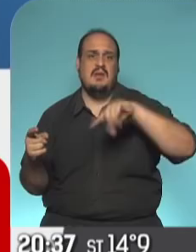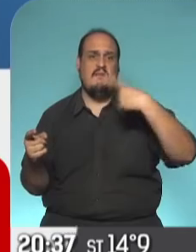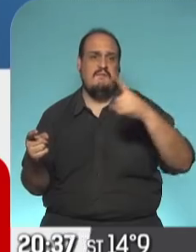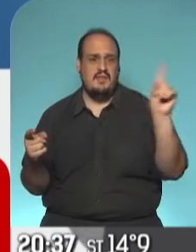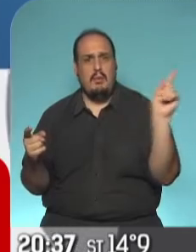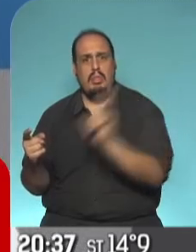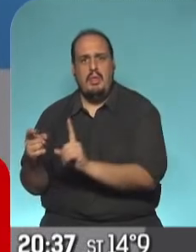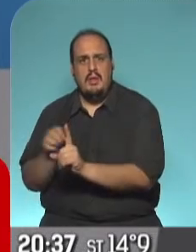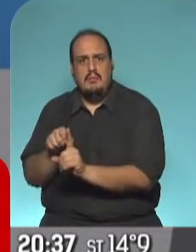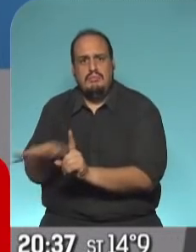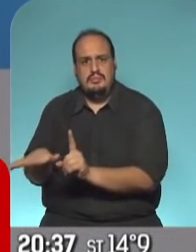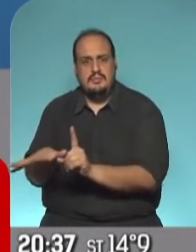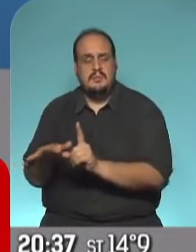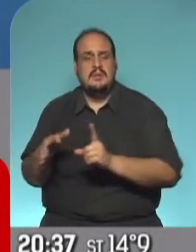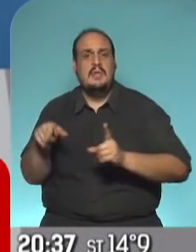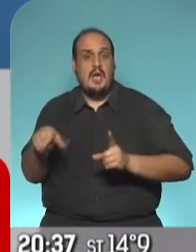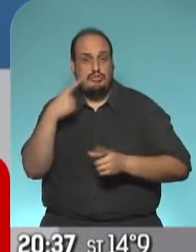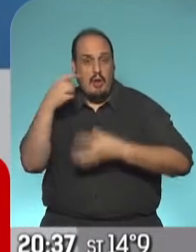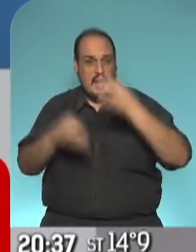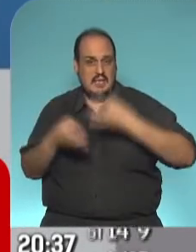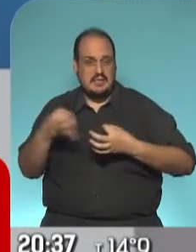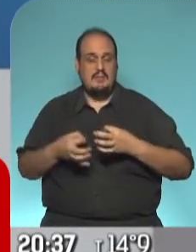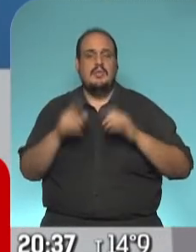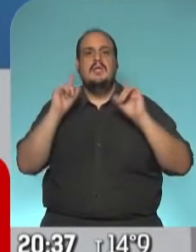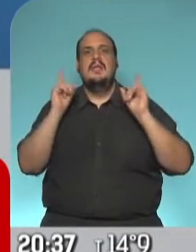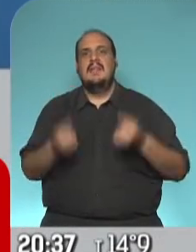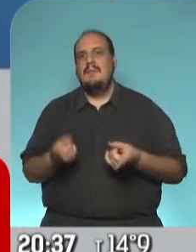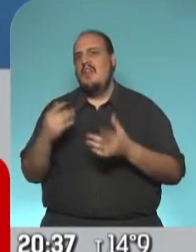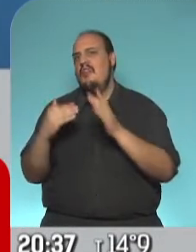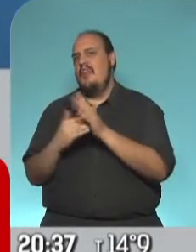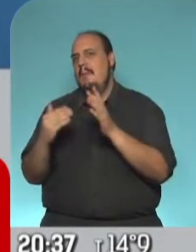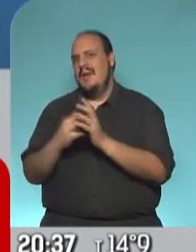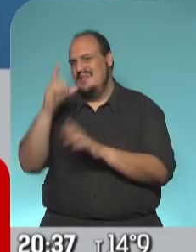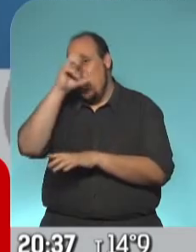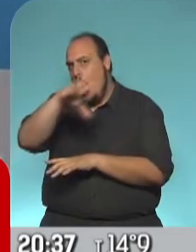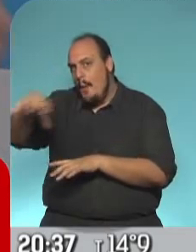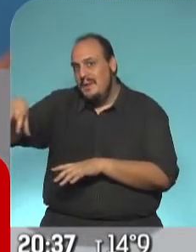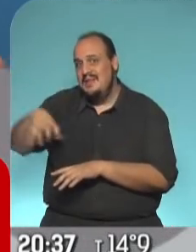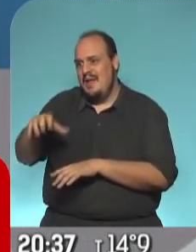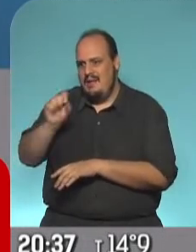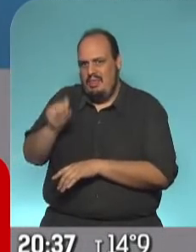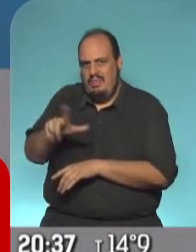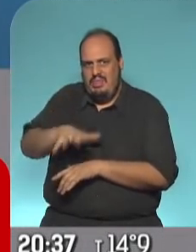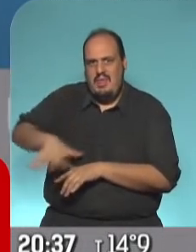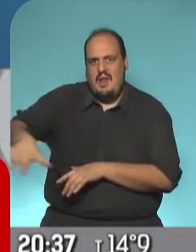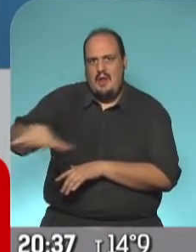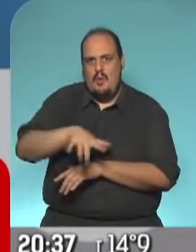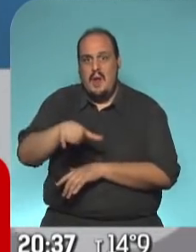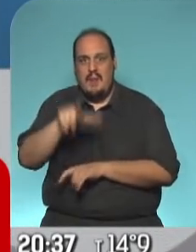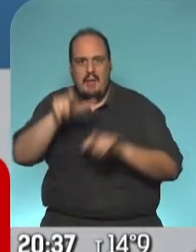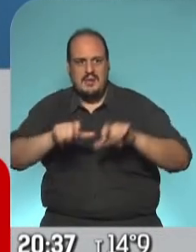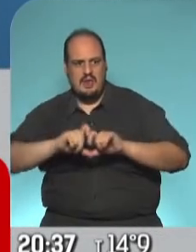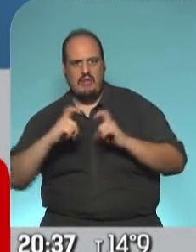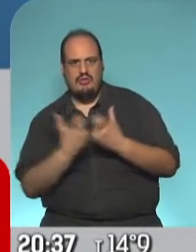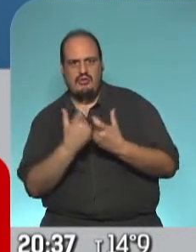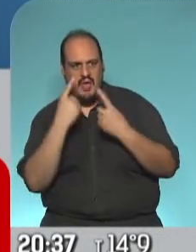a partir de ahí, y sobre todo también con las capacidades que tiene el sistema de salud para dar atención a la comunidad,